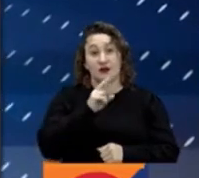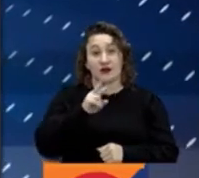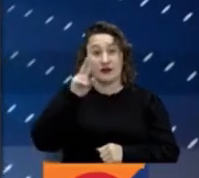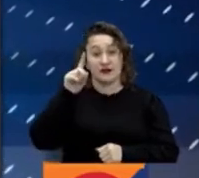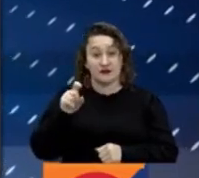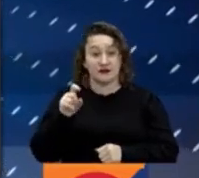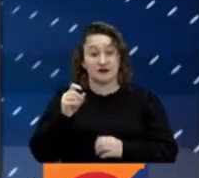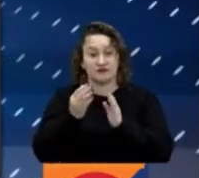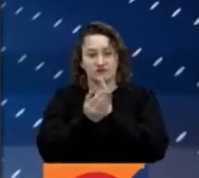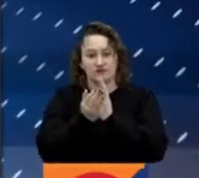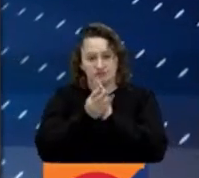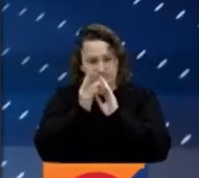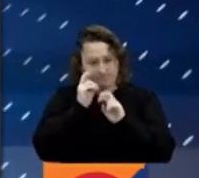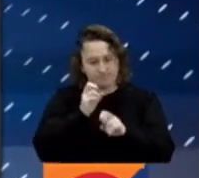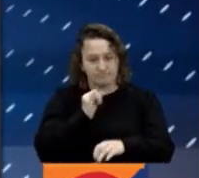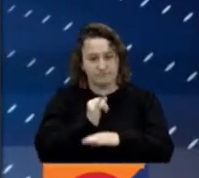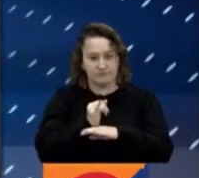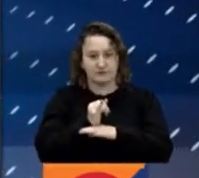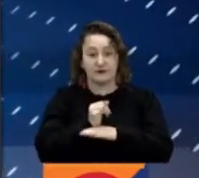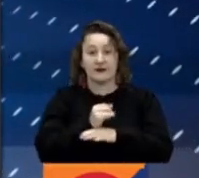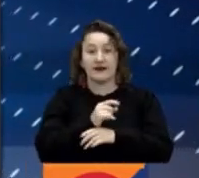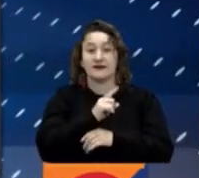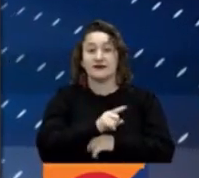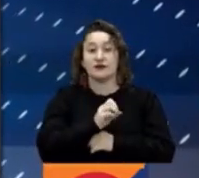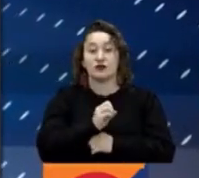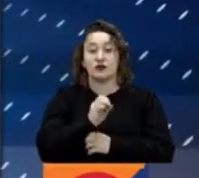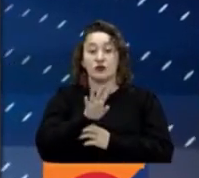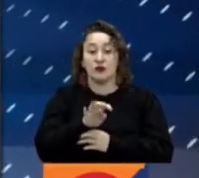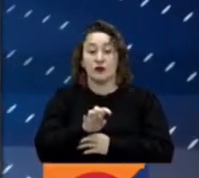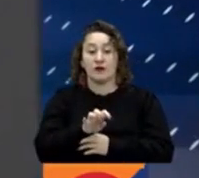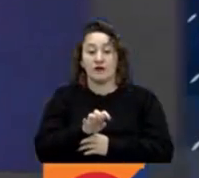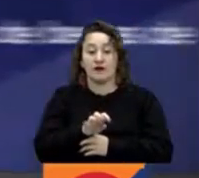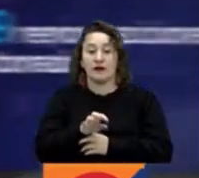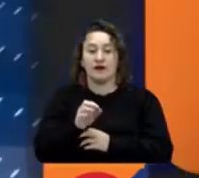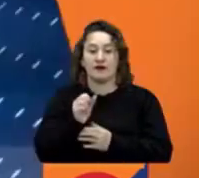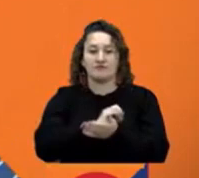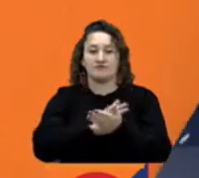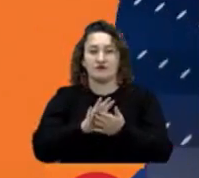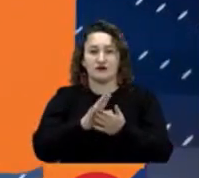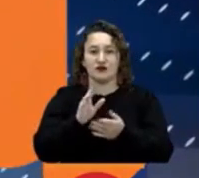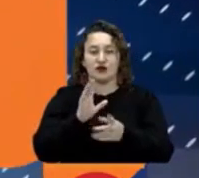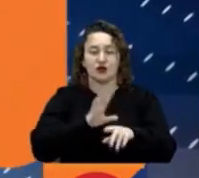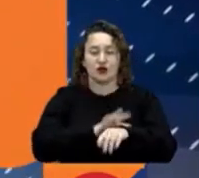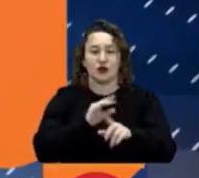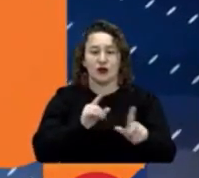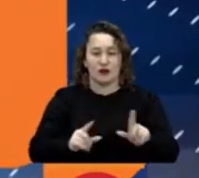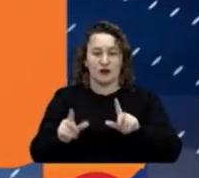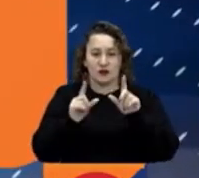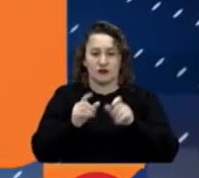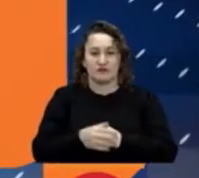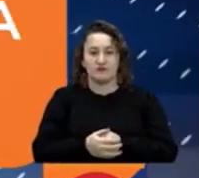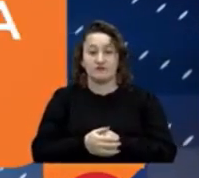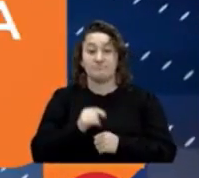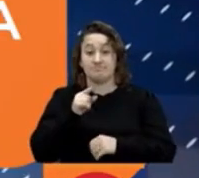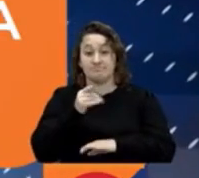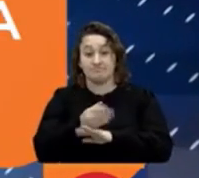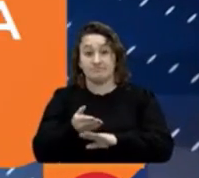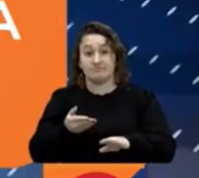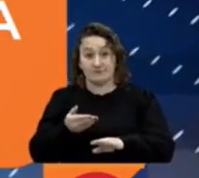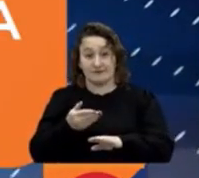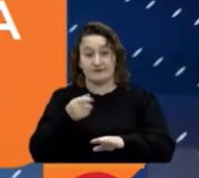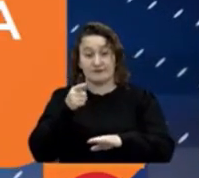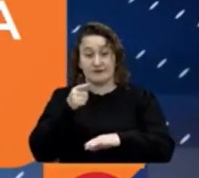becas de estudios institucionales, 109 renovaciones de becas de doctorado. De clic en Solicita tu beca,